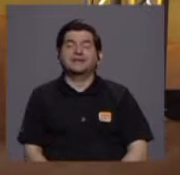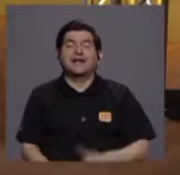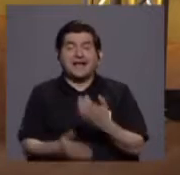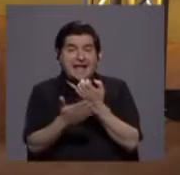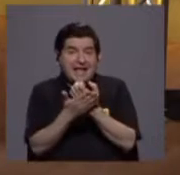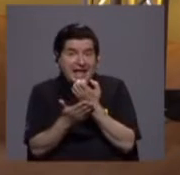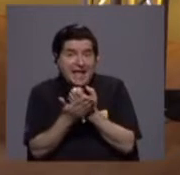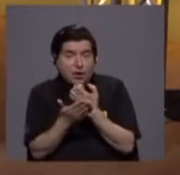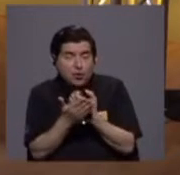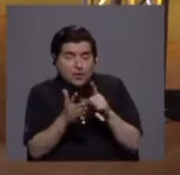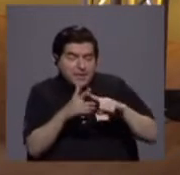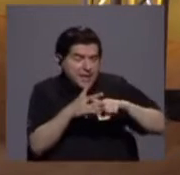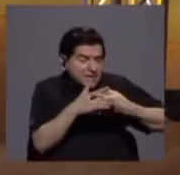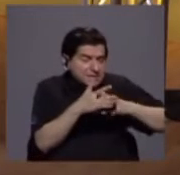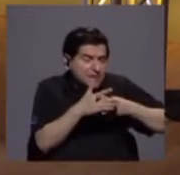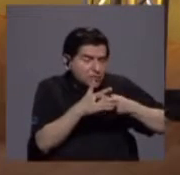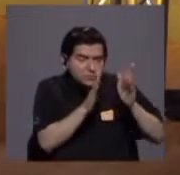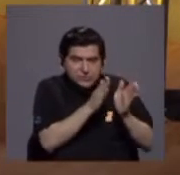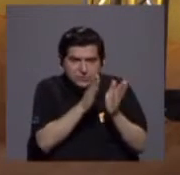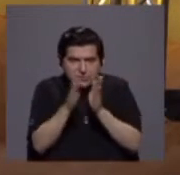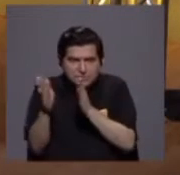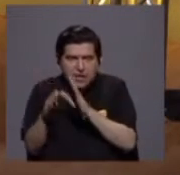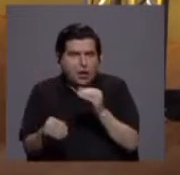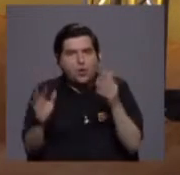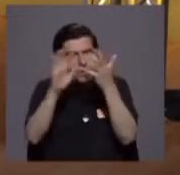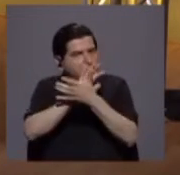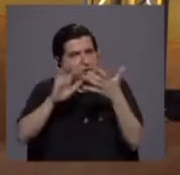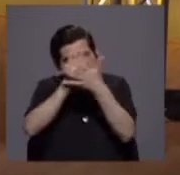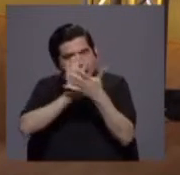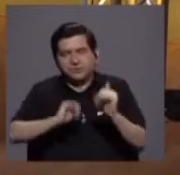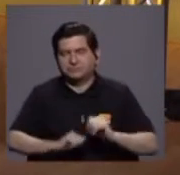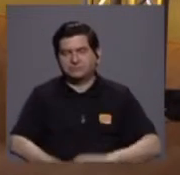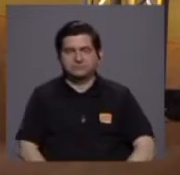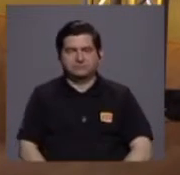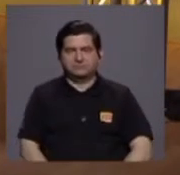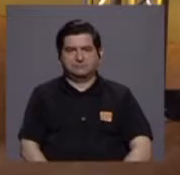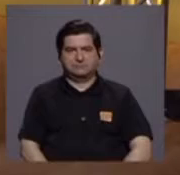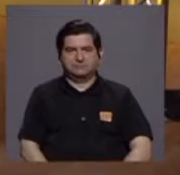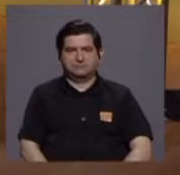economía se ajusta ordenadamente o desordenadamente.